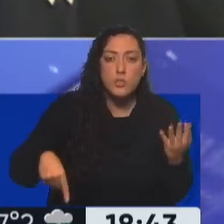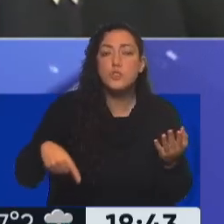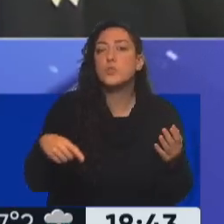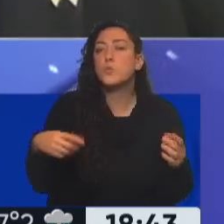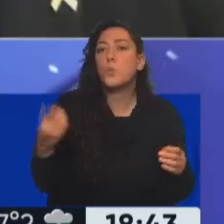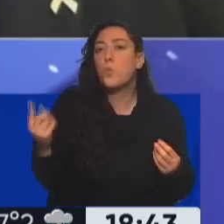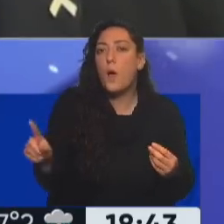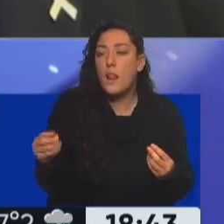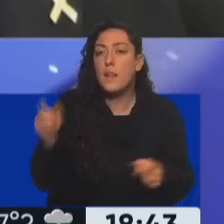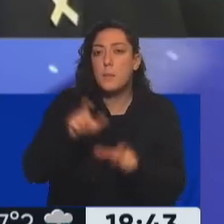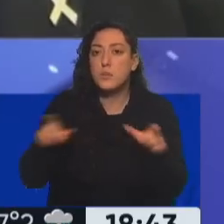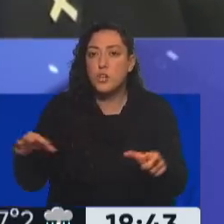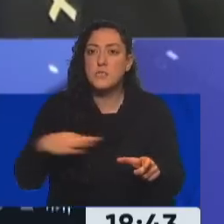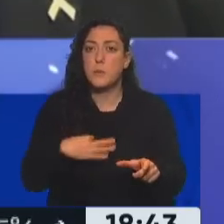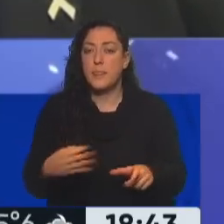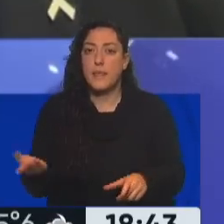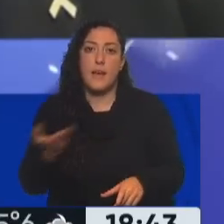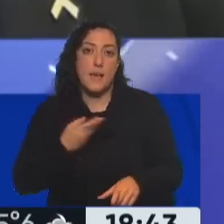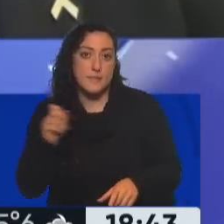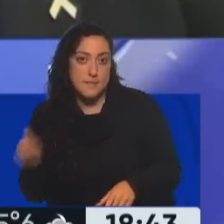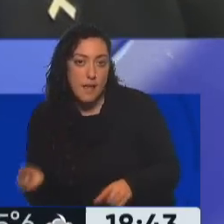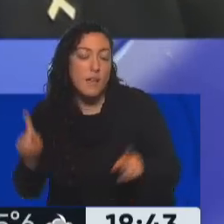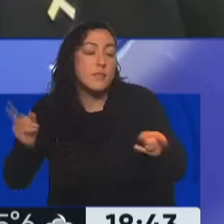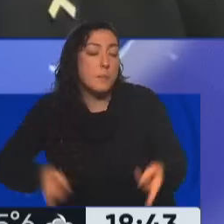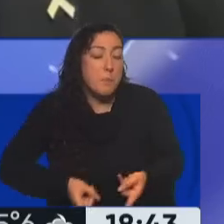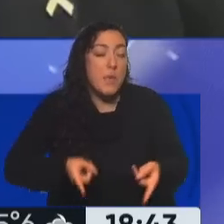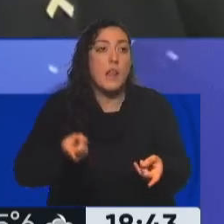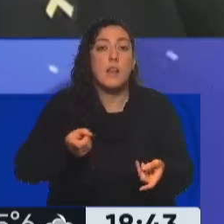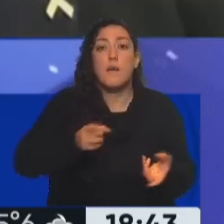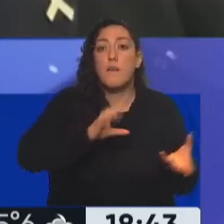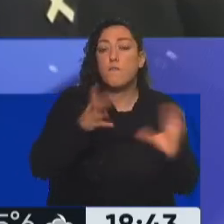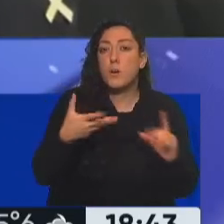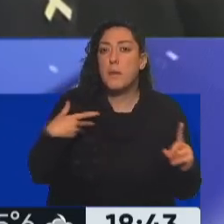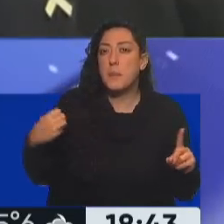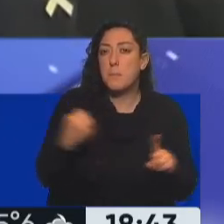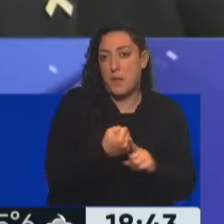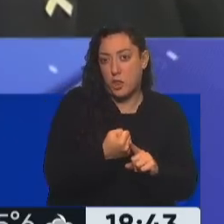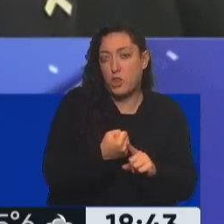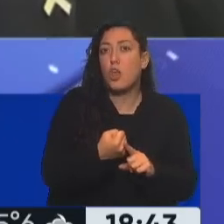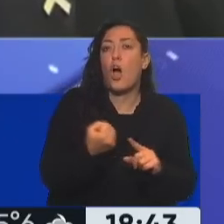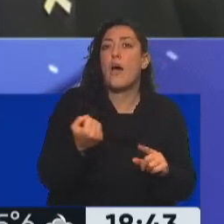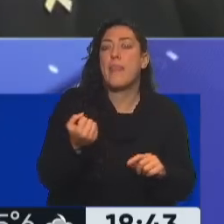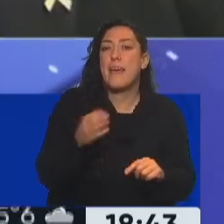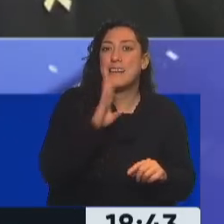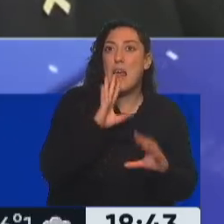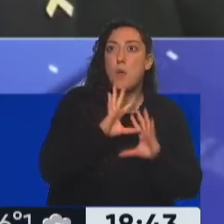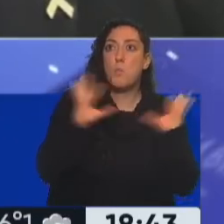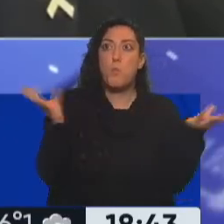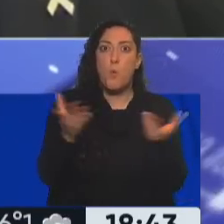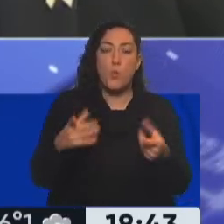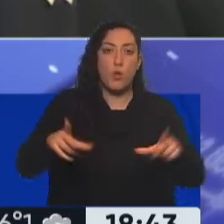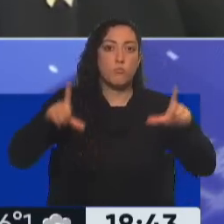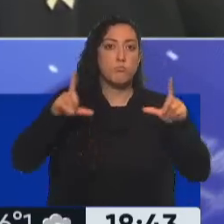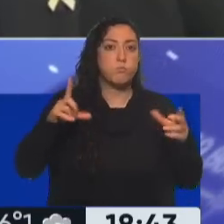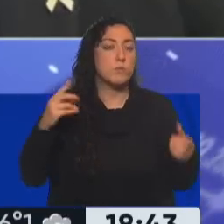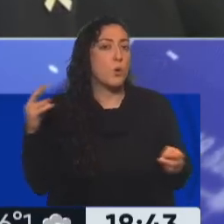Gaza y también cómo impacta en la posición de Israel en el mundo. Pero